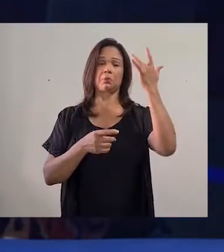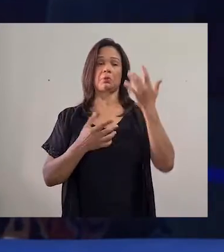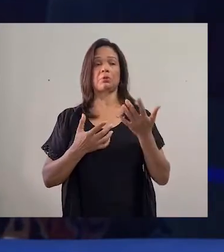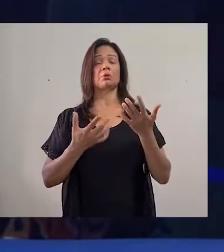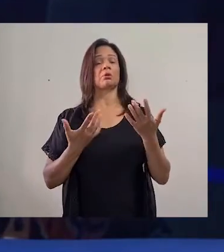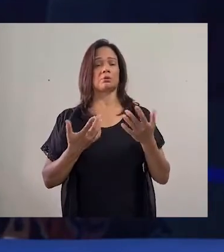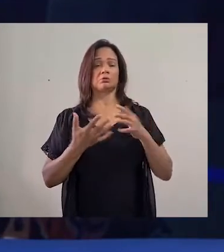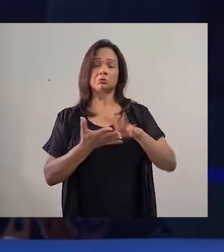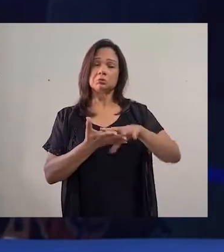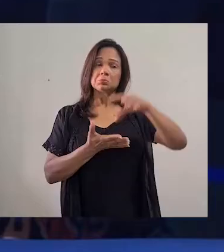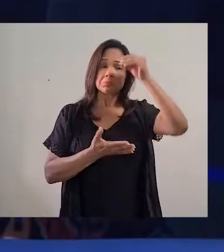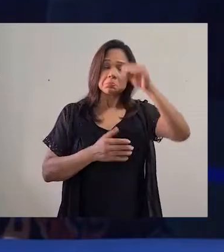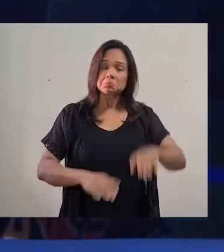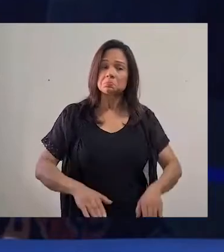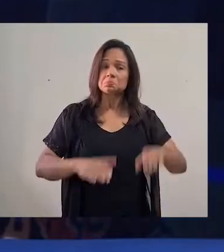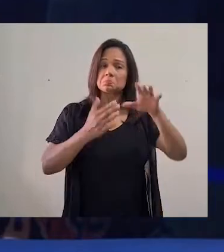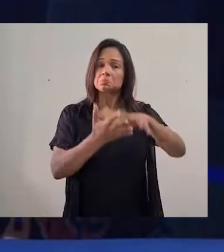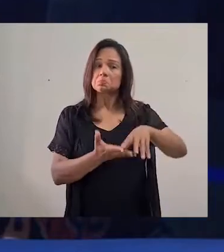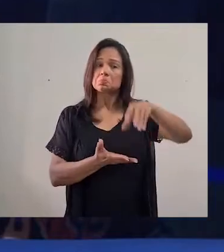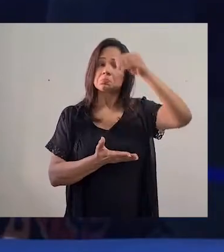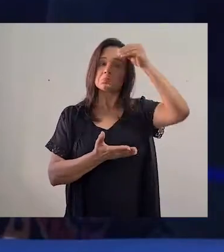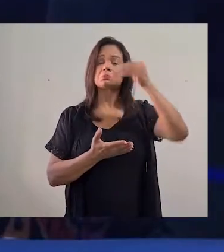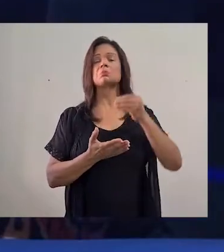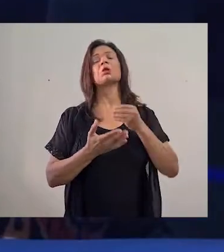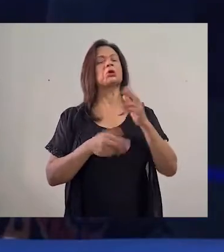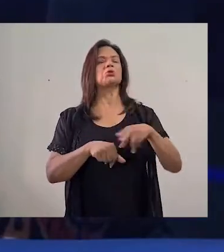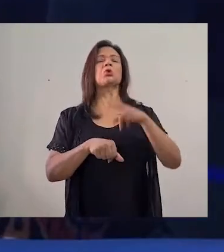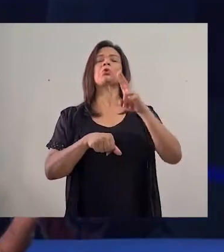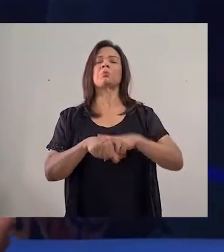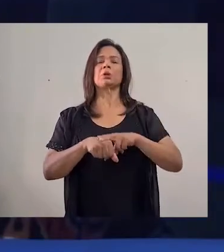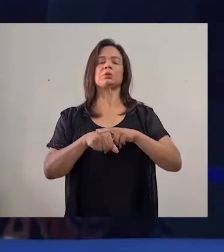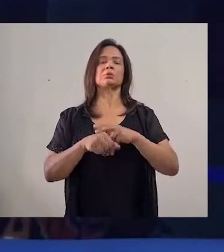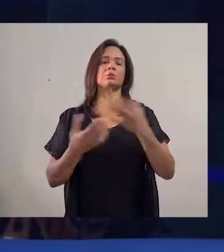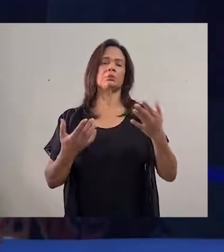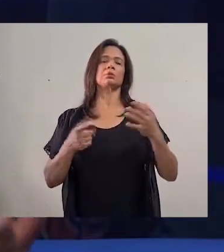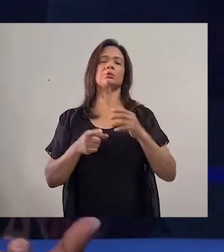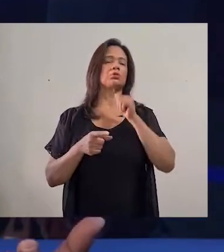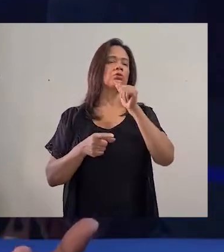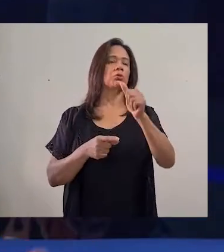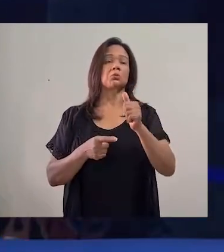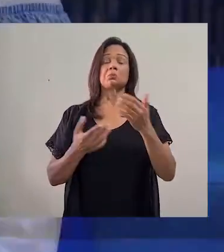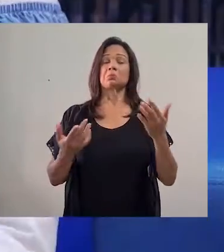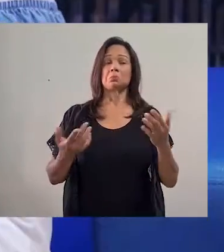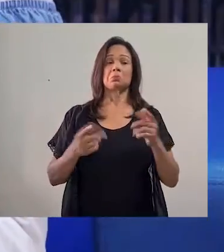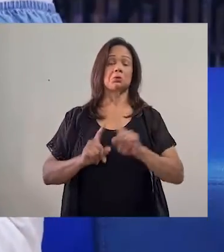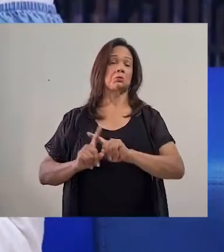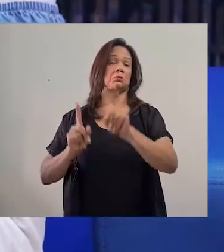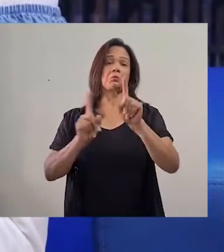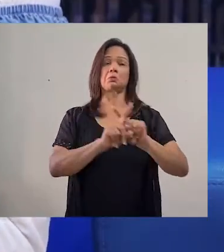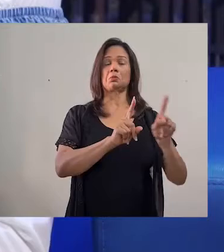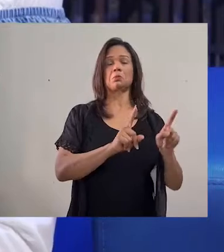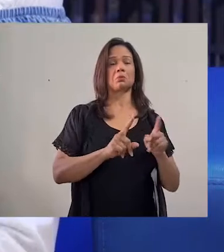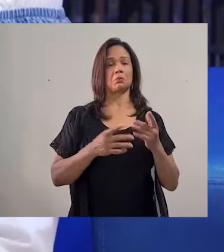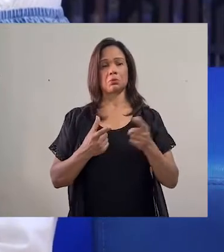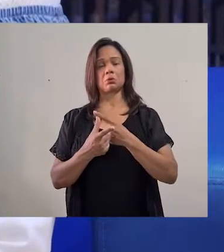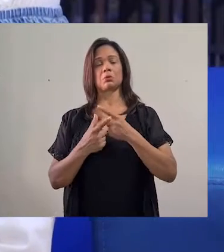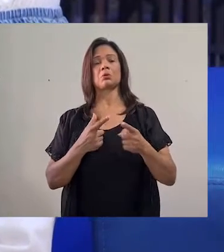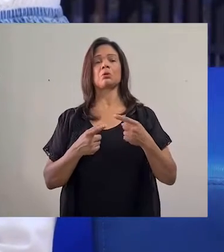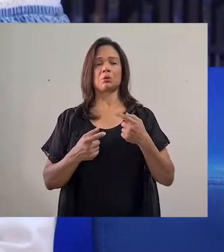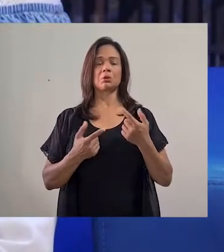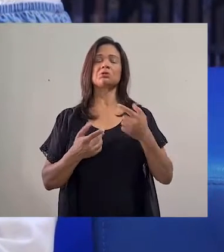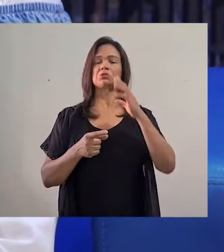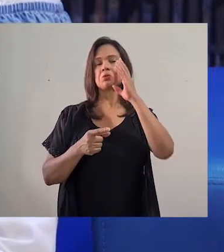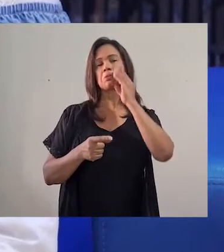leyes. ¿Por qué? Porque se educó desde chiquito, desde chiquita, y lo vio como algo normal. y no ha existido esa